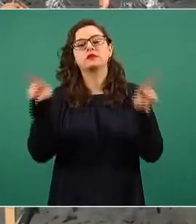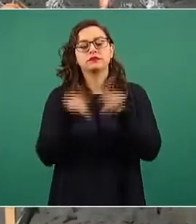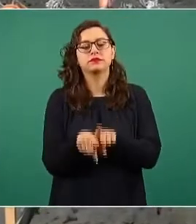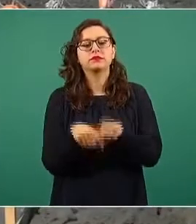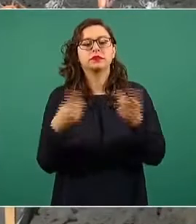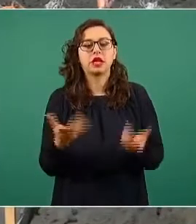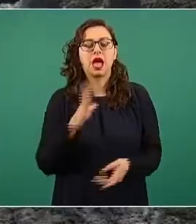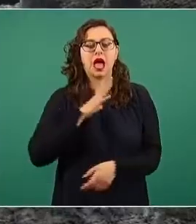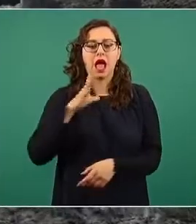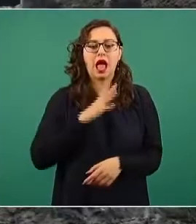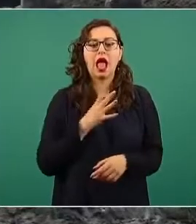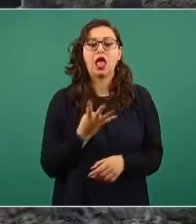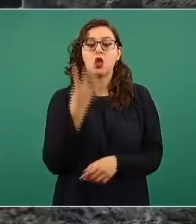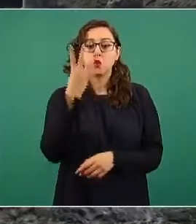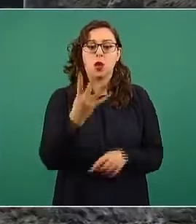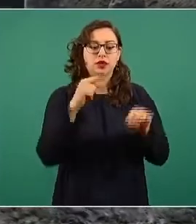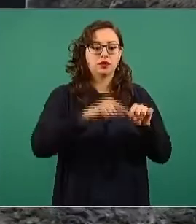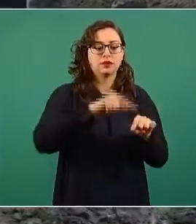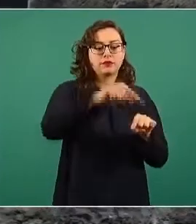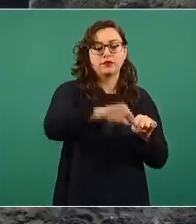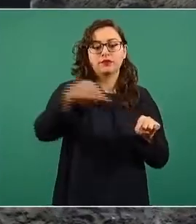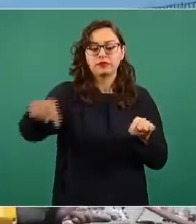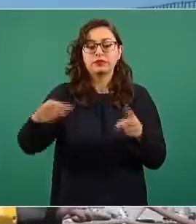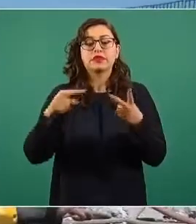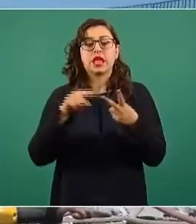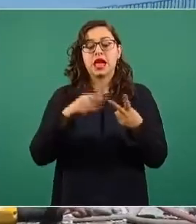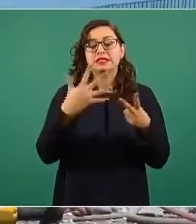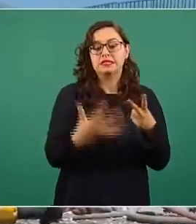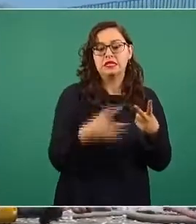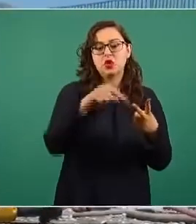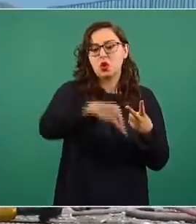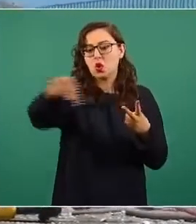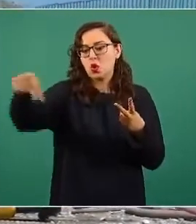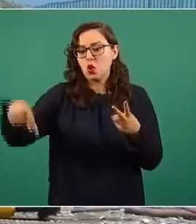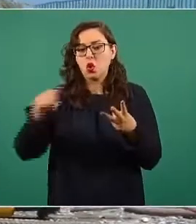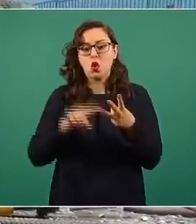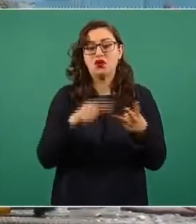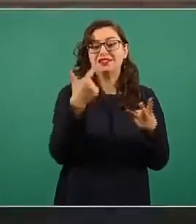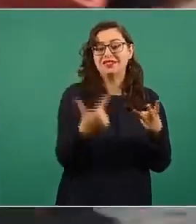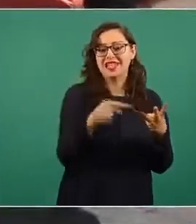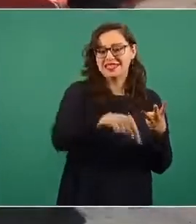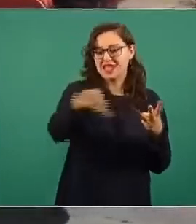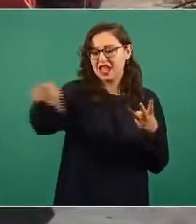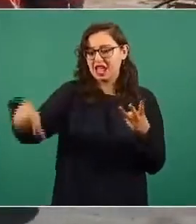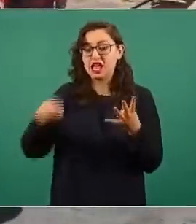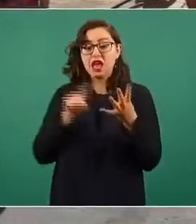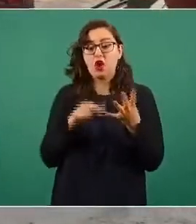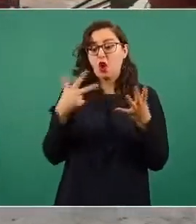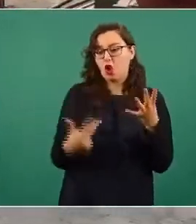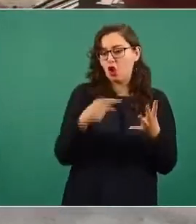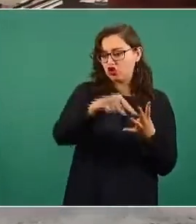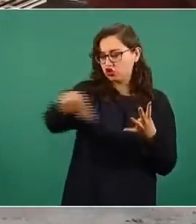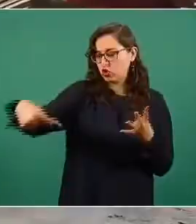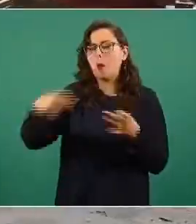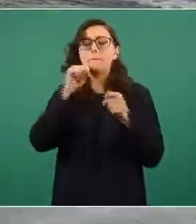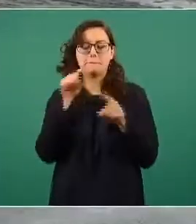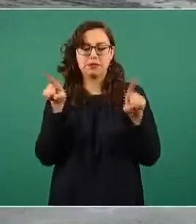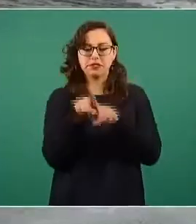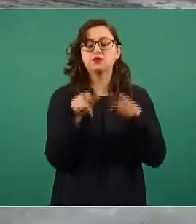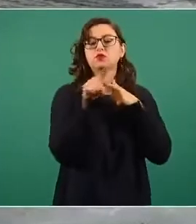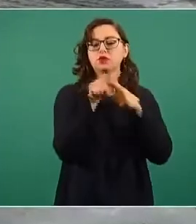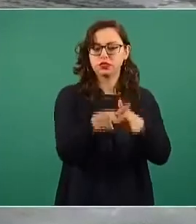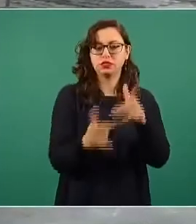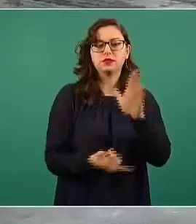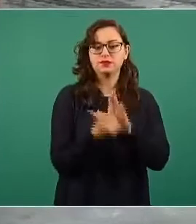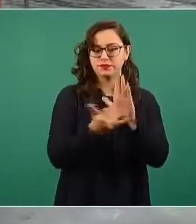racks 4, 5, 7 y 8 por parte de la compañía IDINSA. De igual manera, Samsung completa esta fase con